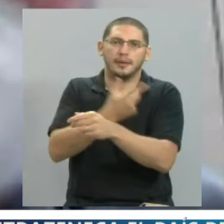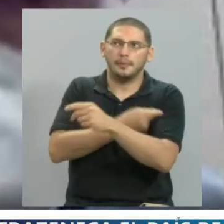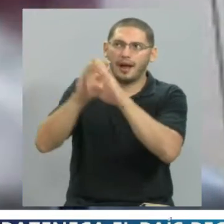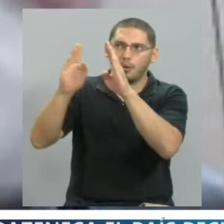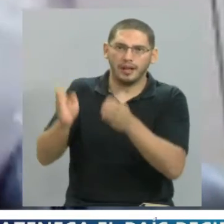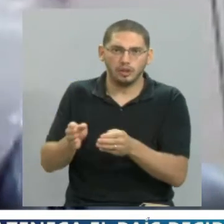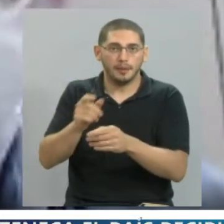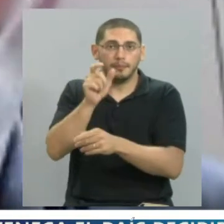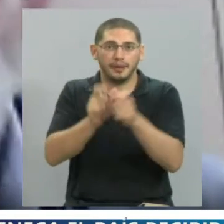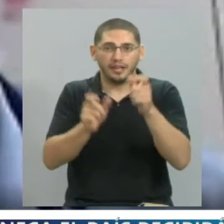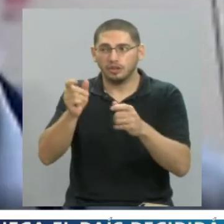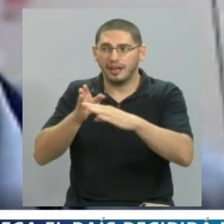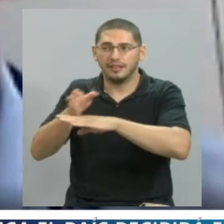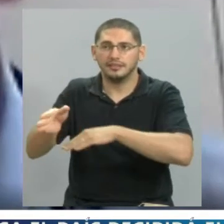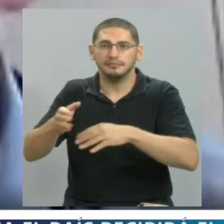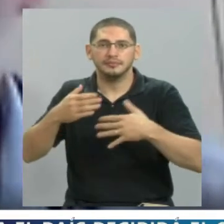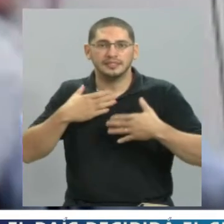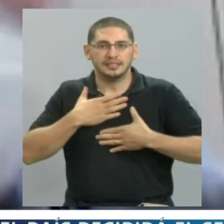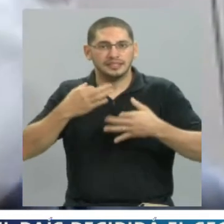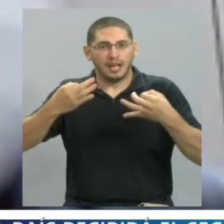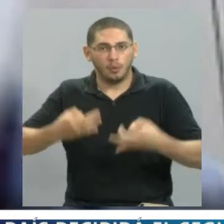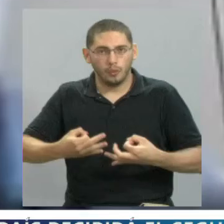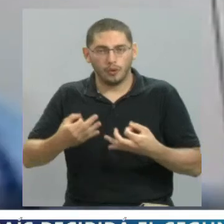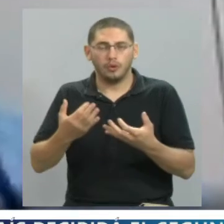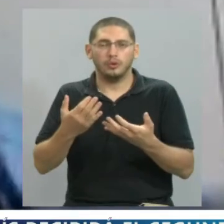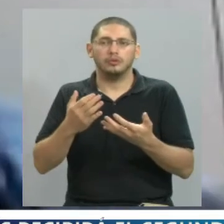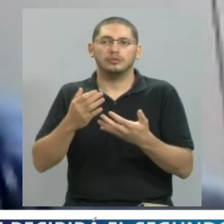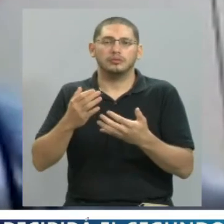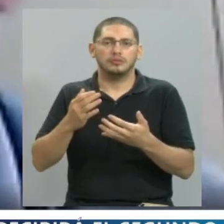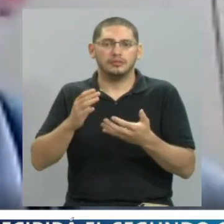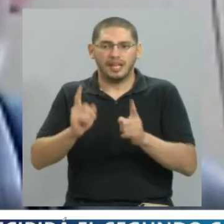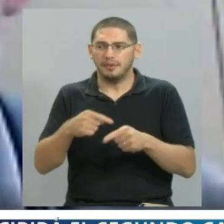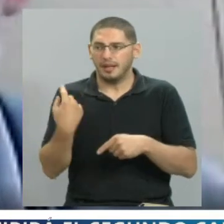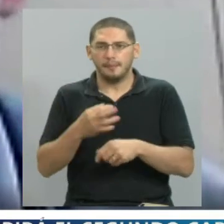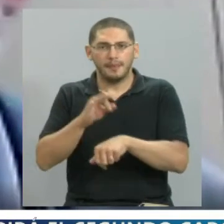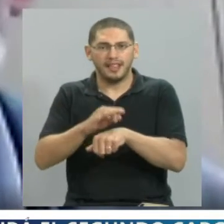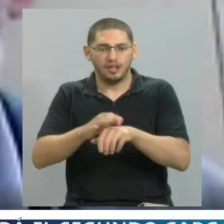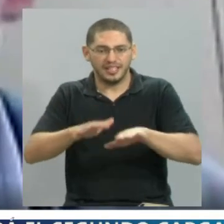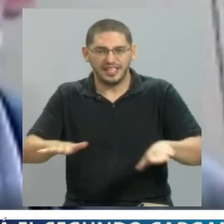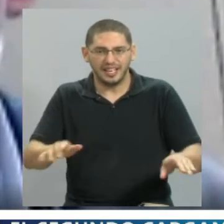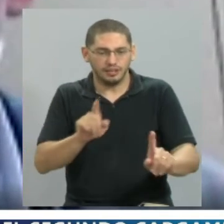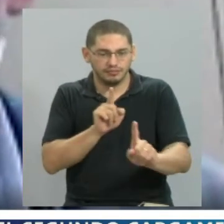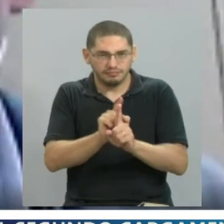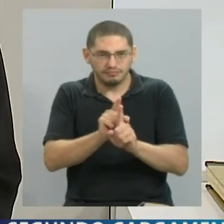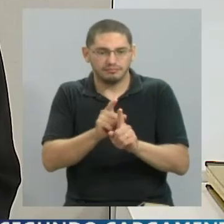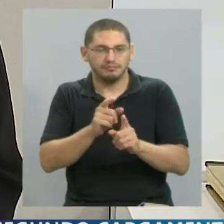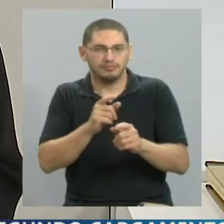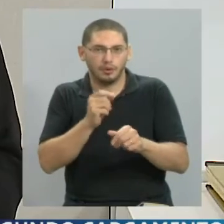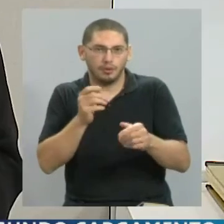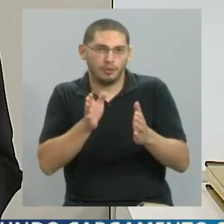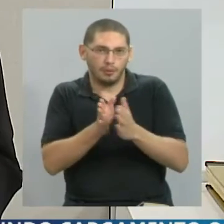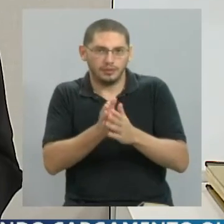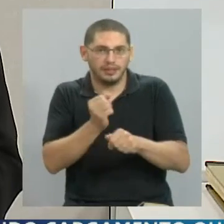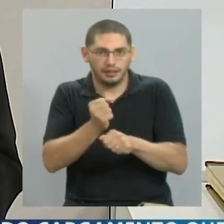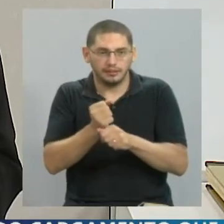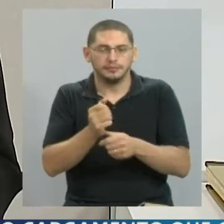para el paciente, para la familia, para los asistentes y para los médicos que trabajamos con chicos. Doctor, ¿hay datos, por ejemplo,